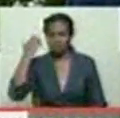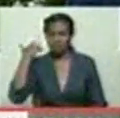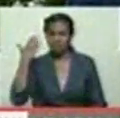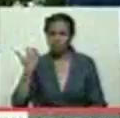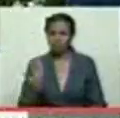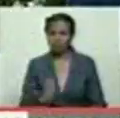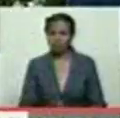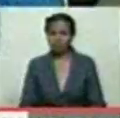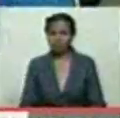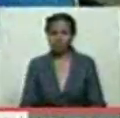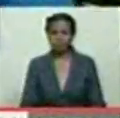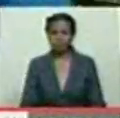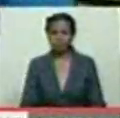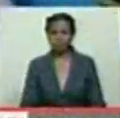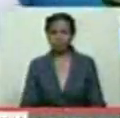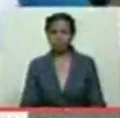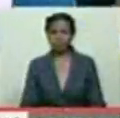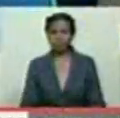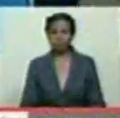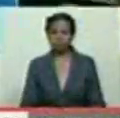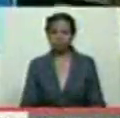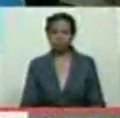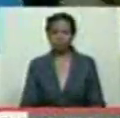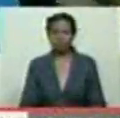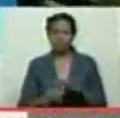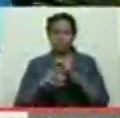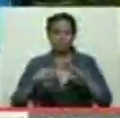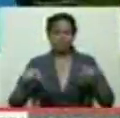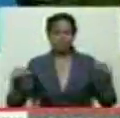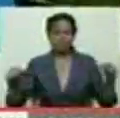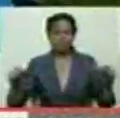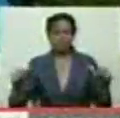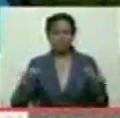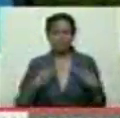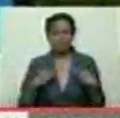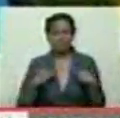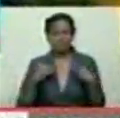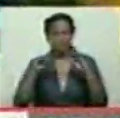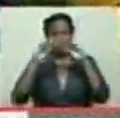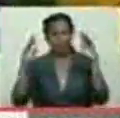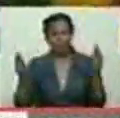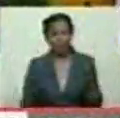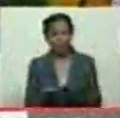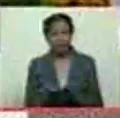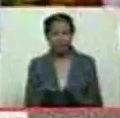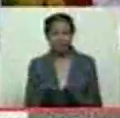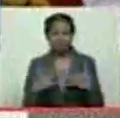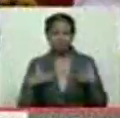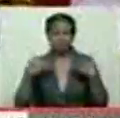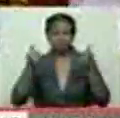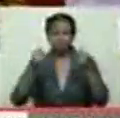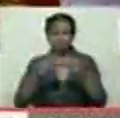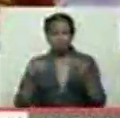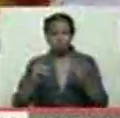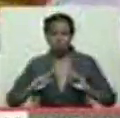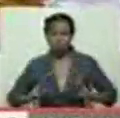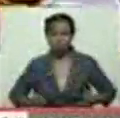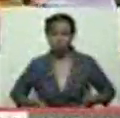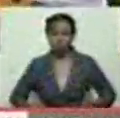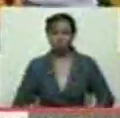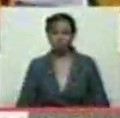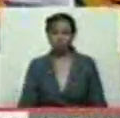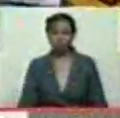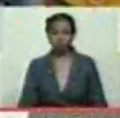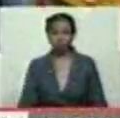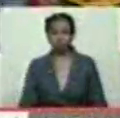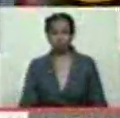por la tierra, la preservación de la vida en el planeta y la salvación de la especie humana.